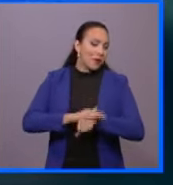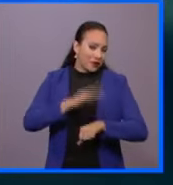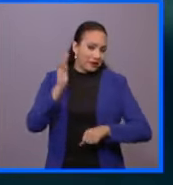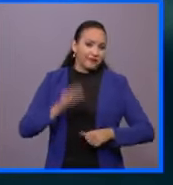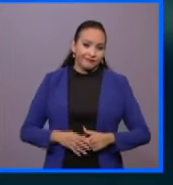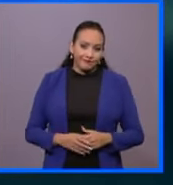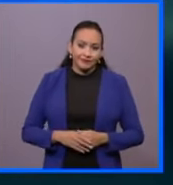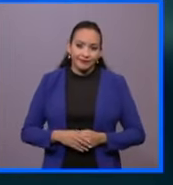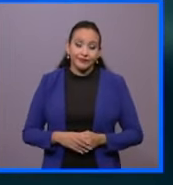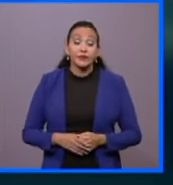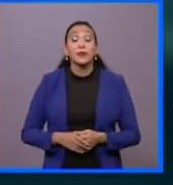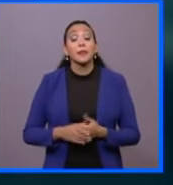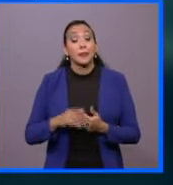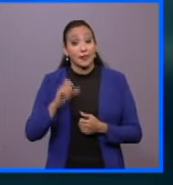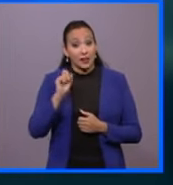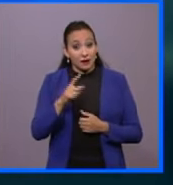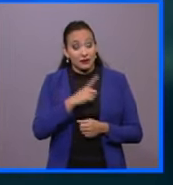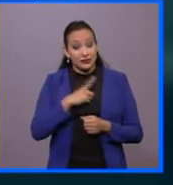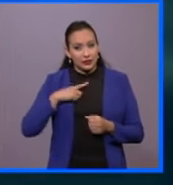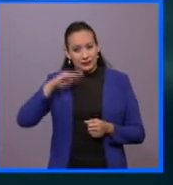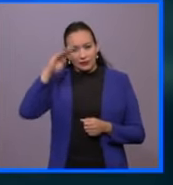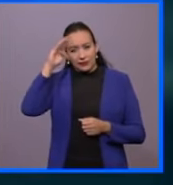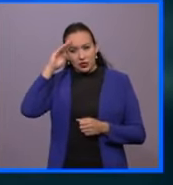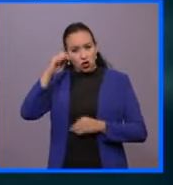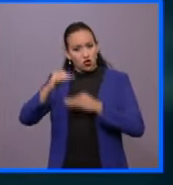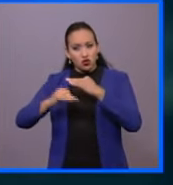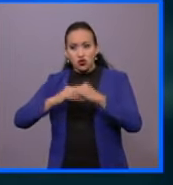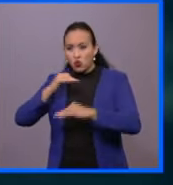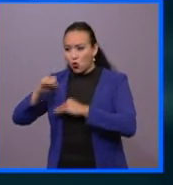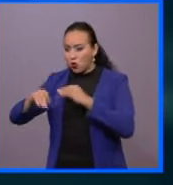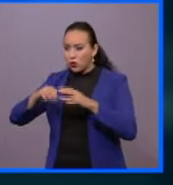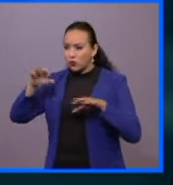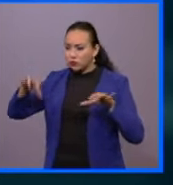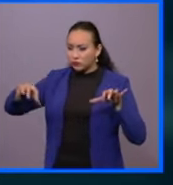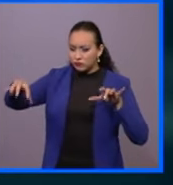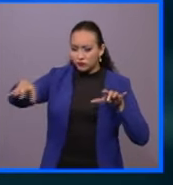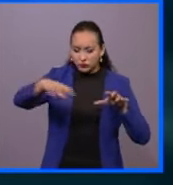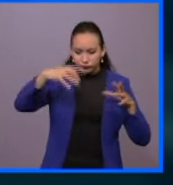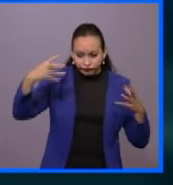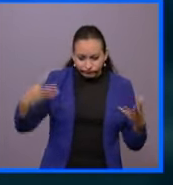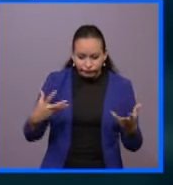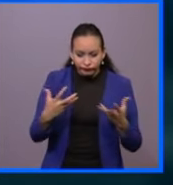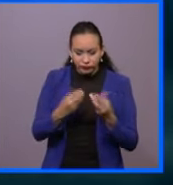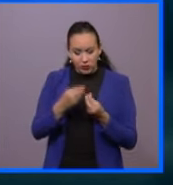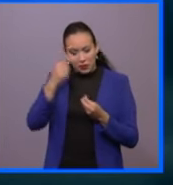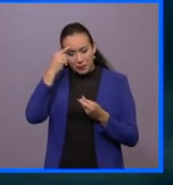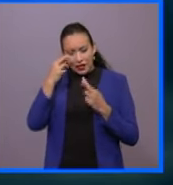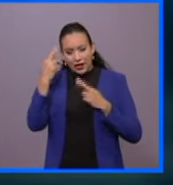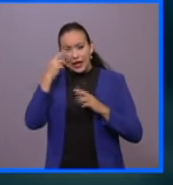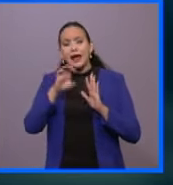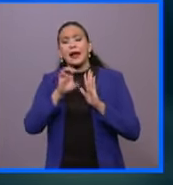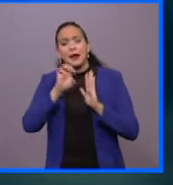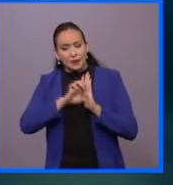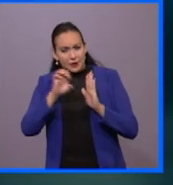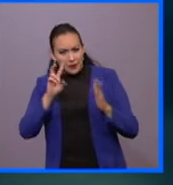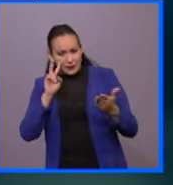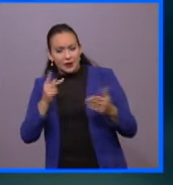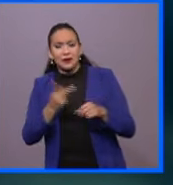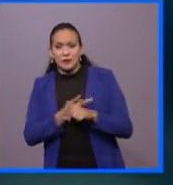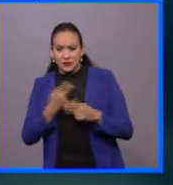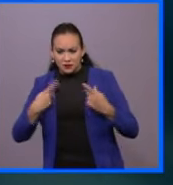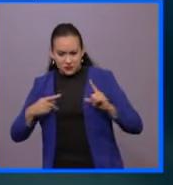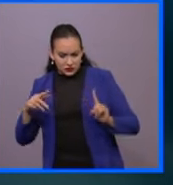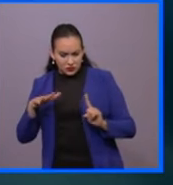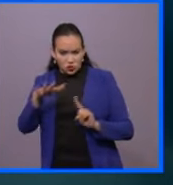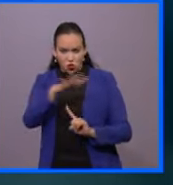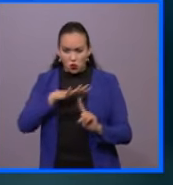vulnerabilidad. Además, se deben considerar todos los factores que interactúan en un caso, tanto como el efecto de esa interacción,